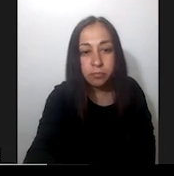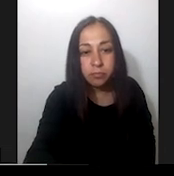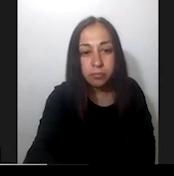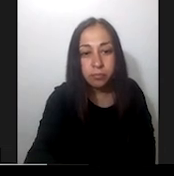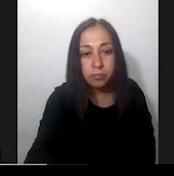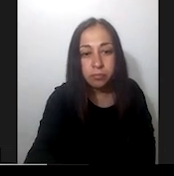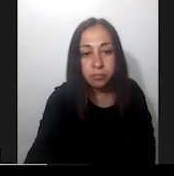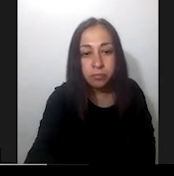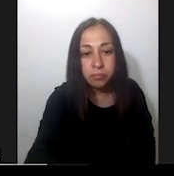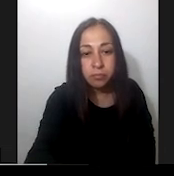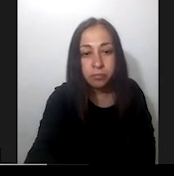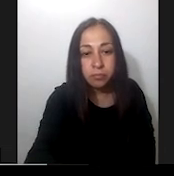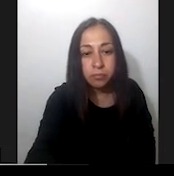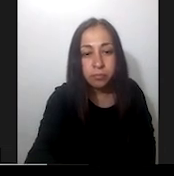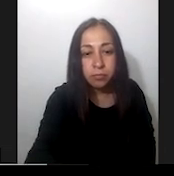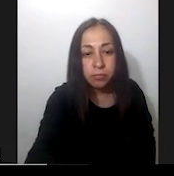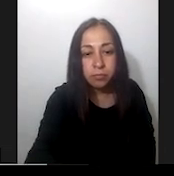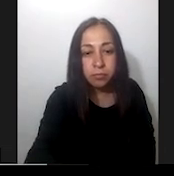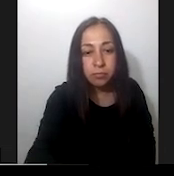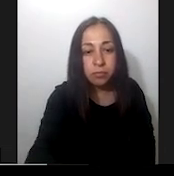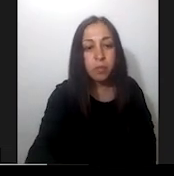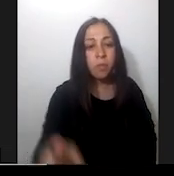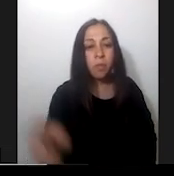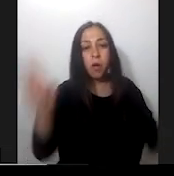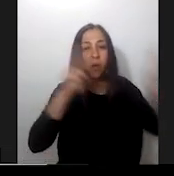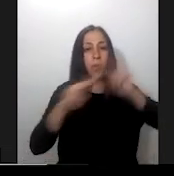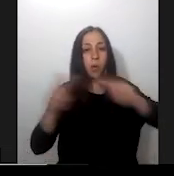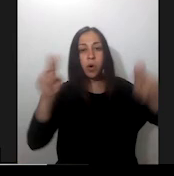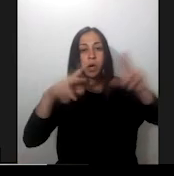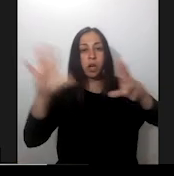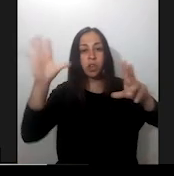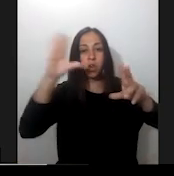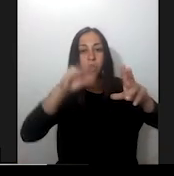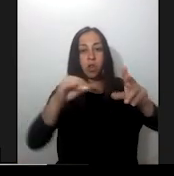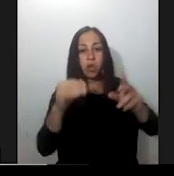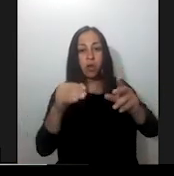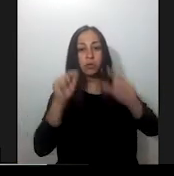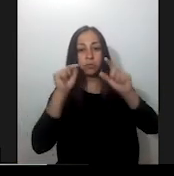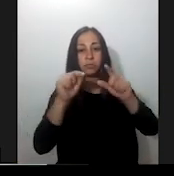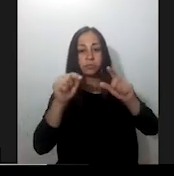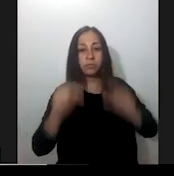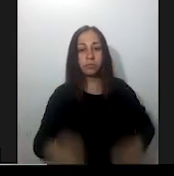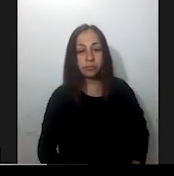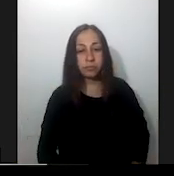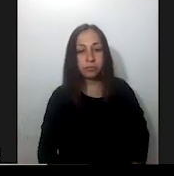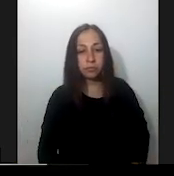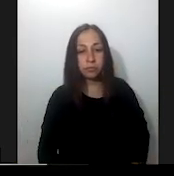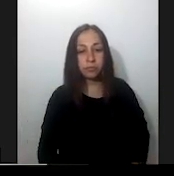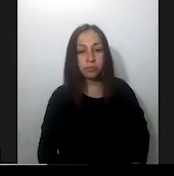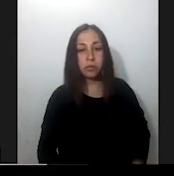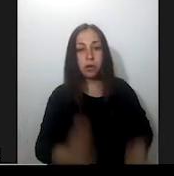¿Bien? Y ahí me lo reemplaza. Me puedo poner buscar todos y ahí me lo va mostrando.